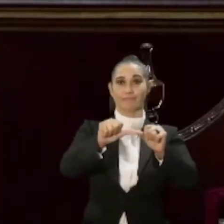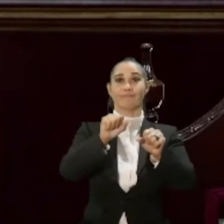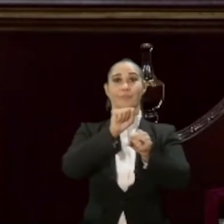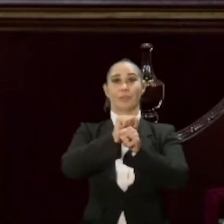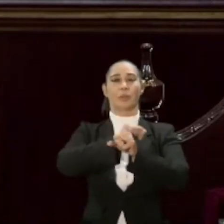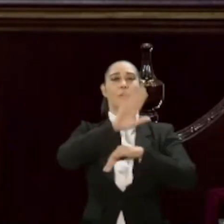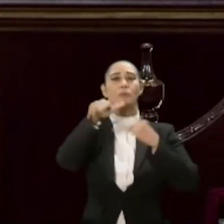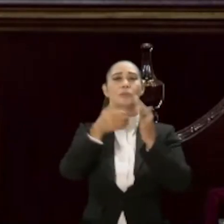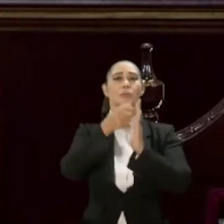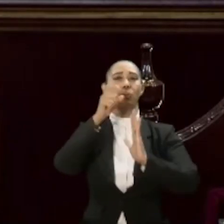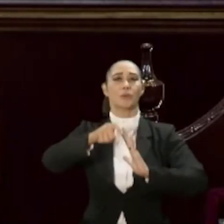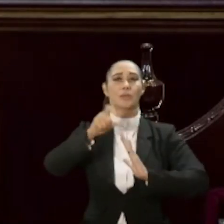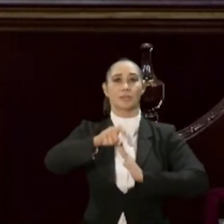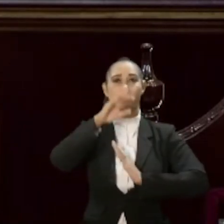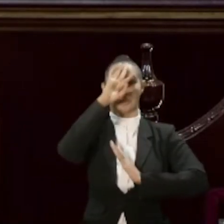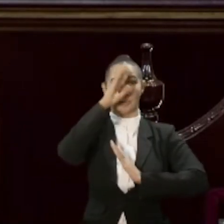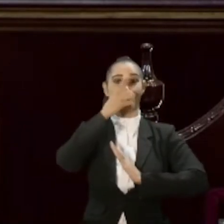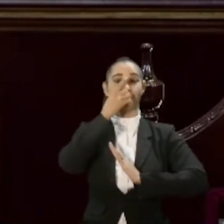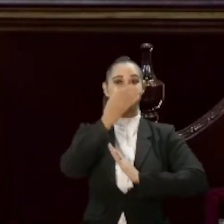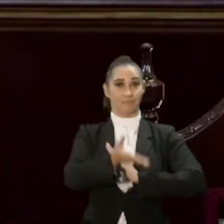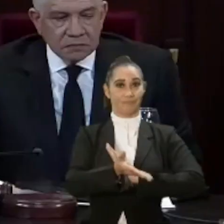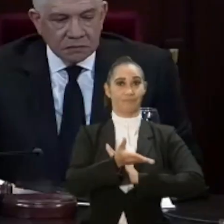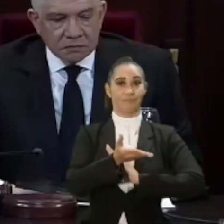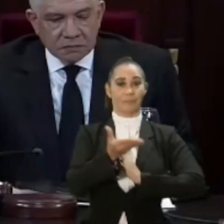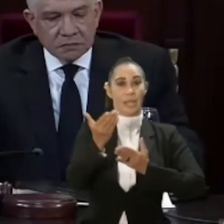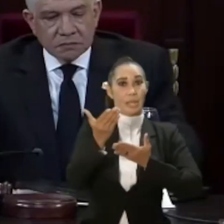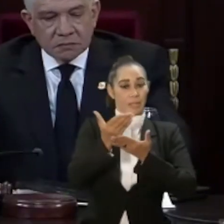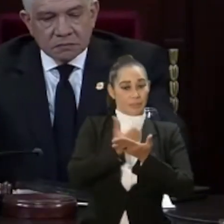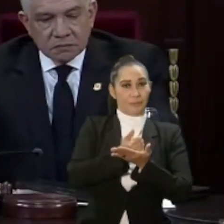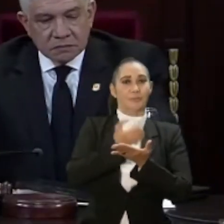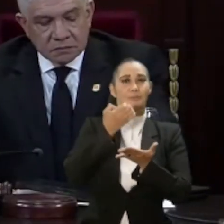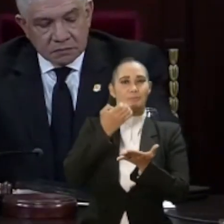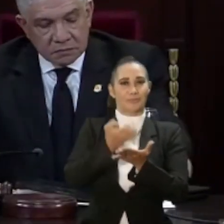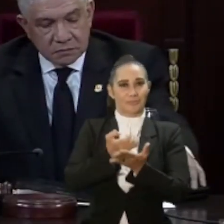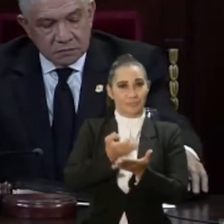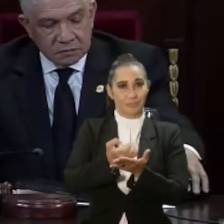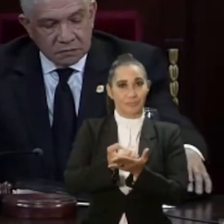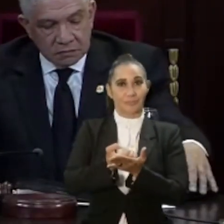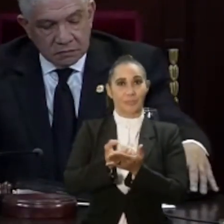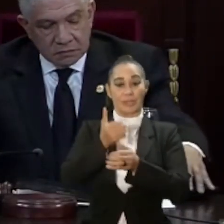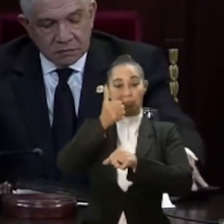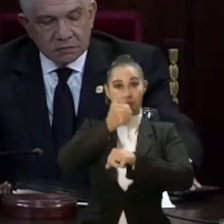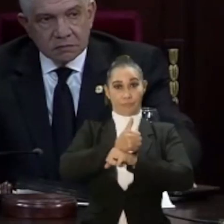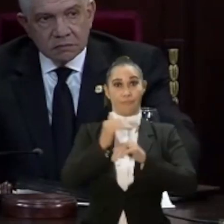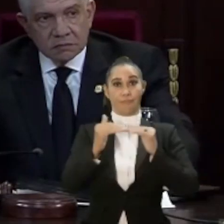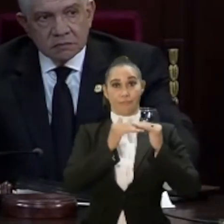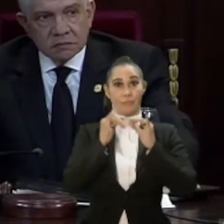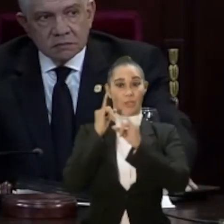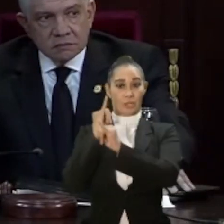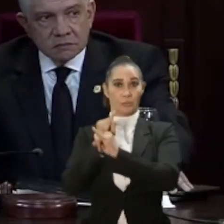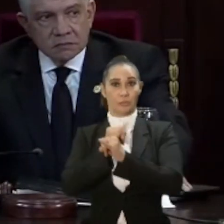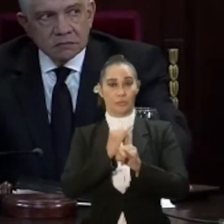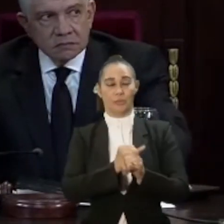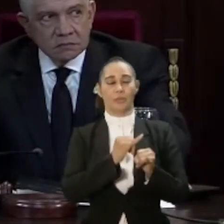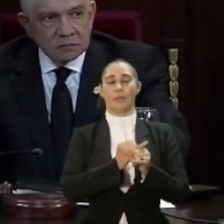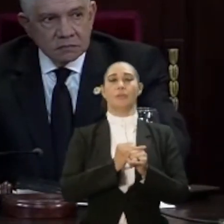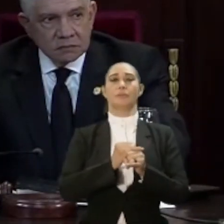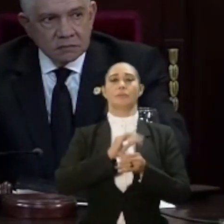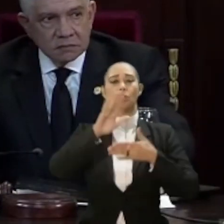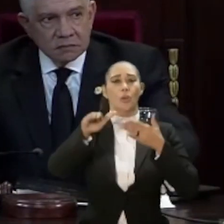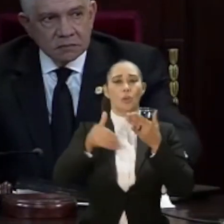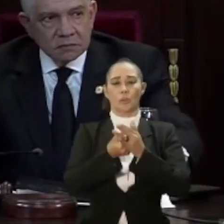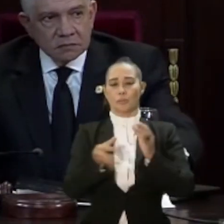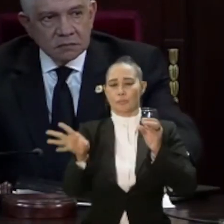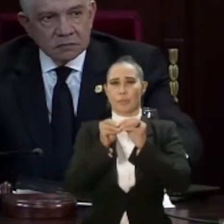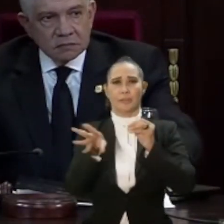necesitaba desde hace décadas. La recuperación económica, la estabilidad institucional, la generación de nuevos puestos